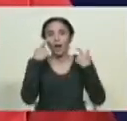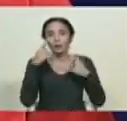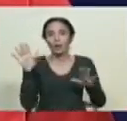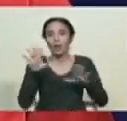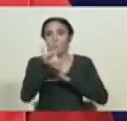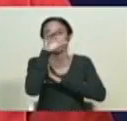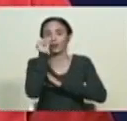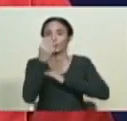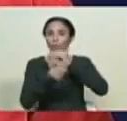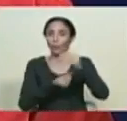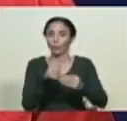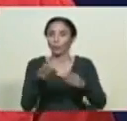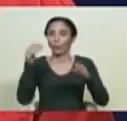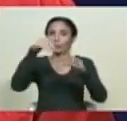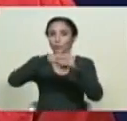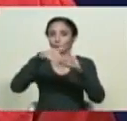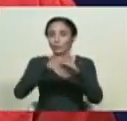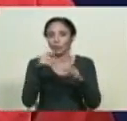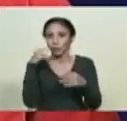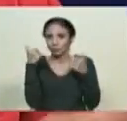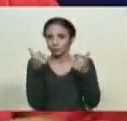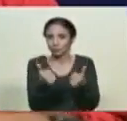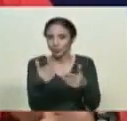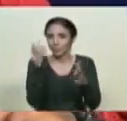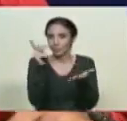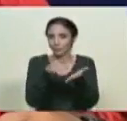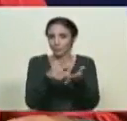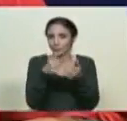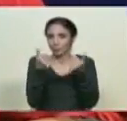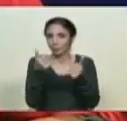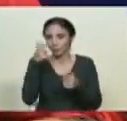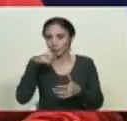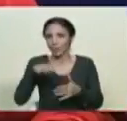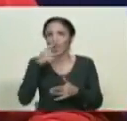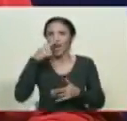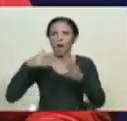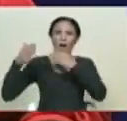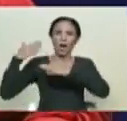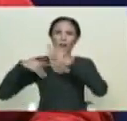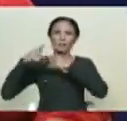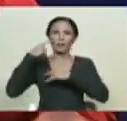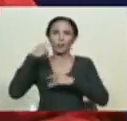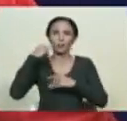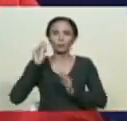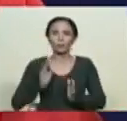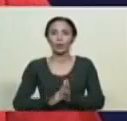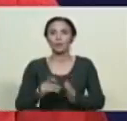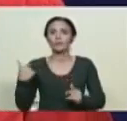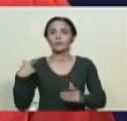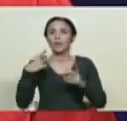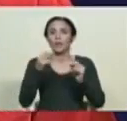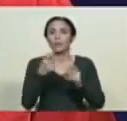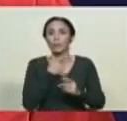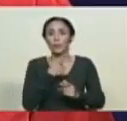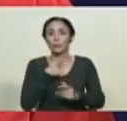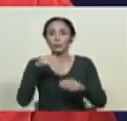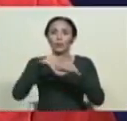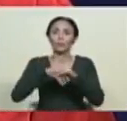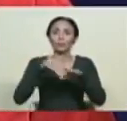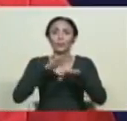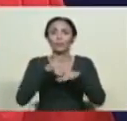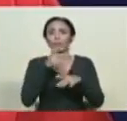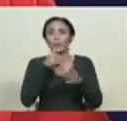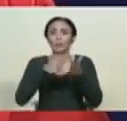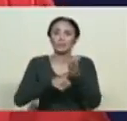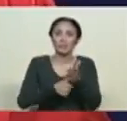elección donde participe el pueblo. Ellos estaban acostumbrados a elecciones donde el pueblo no participaba porque no tenía ni cédula, no sabía ni leer ni escribir, hasta